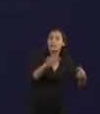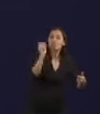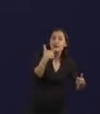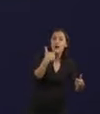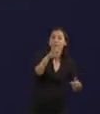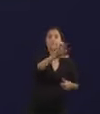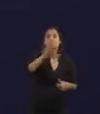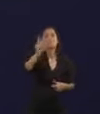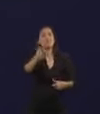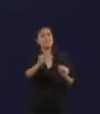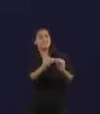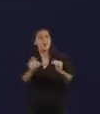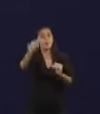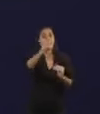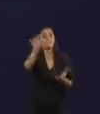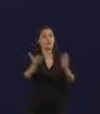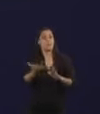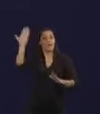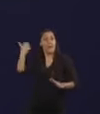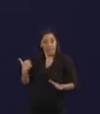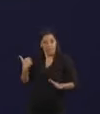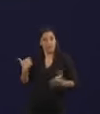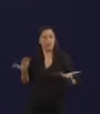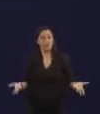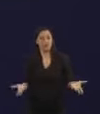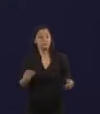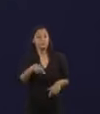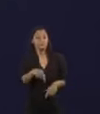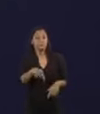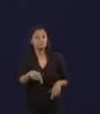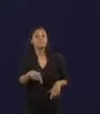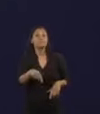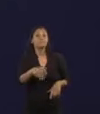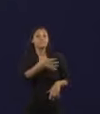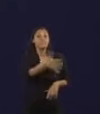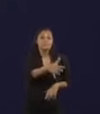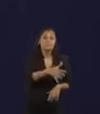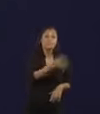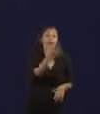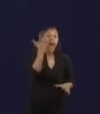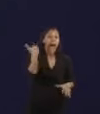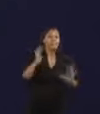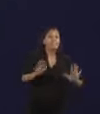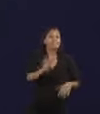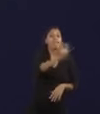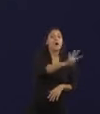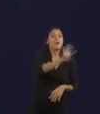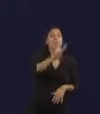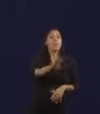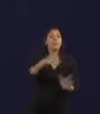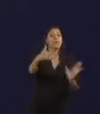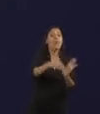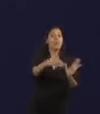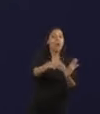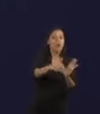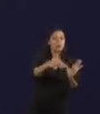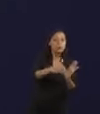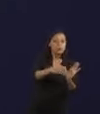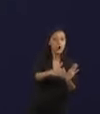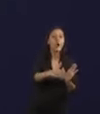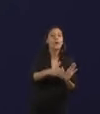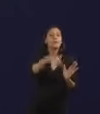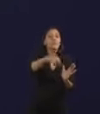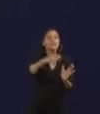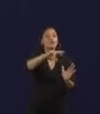5% pas la demanda pasó de eh alrededor de 44 millones de metros cúbicos